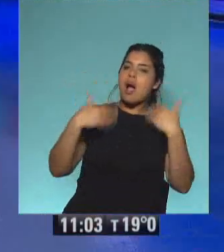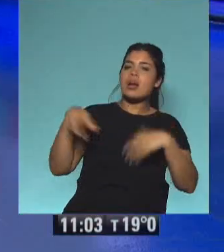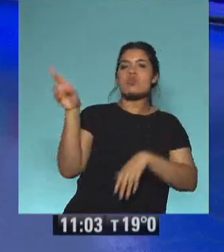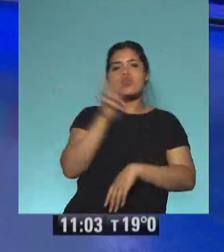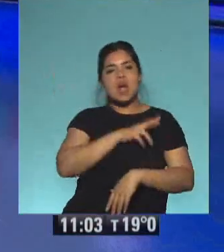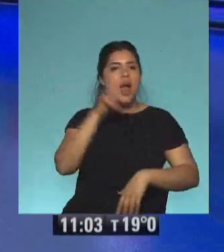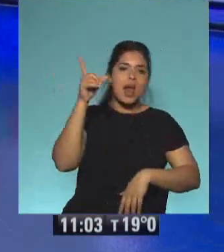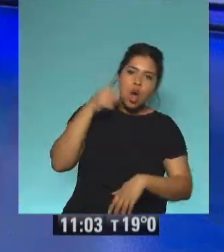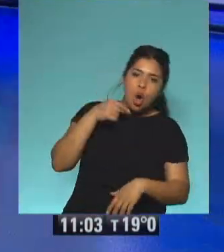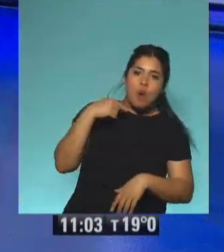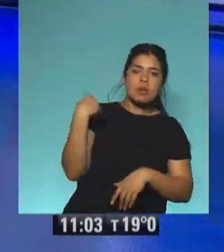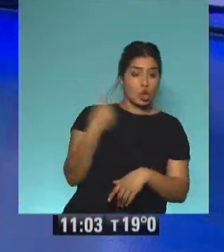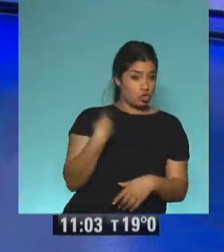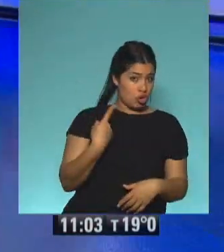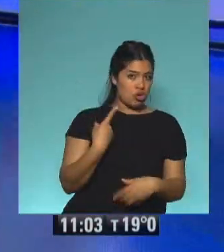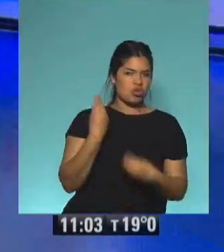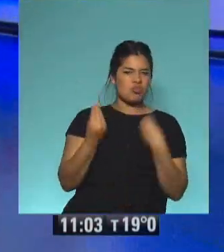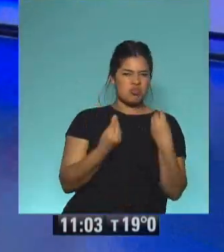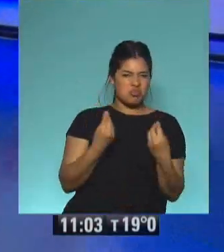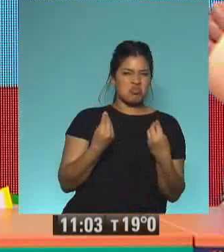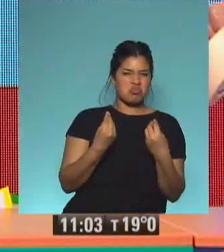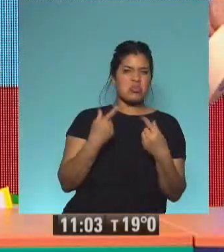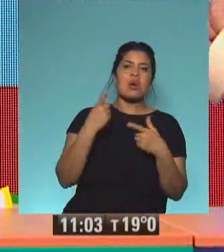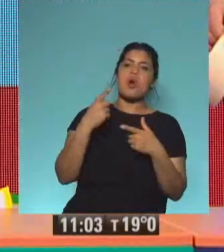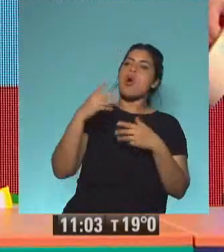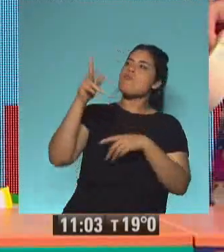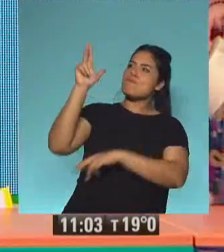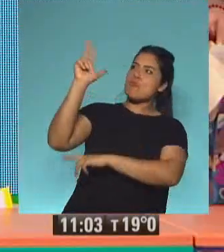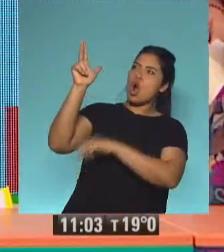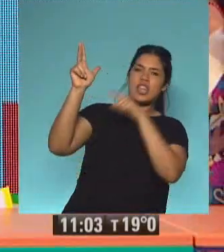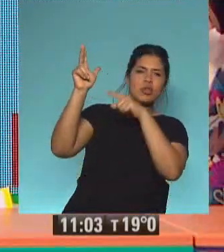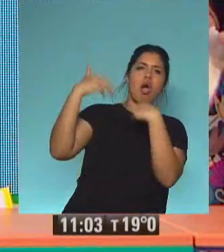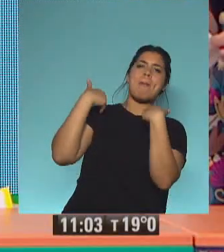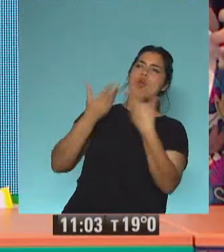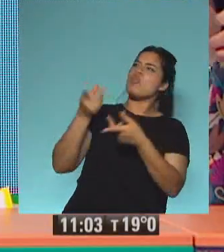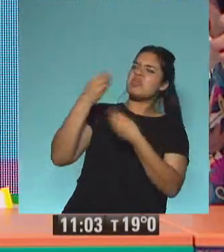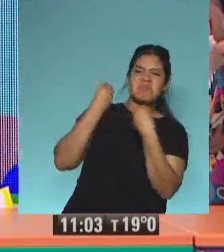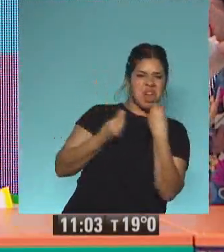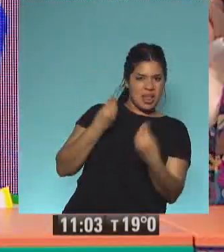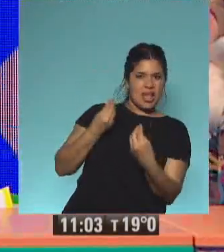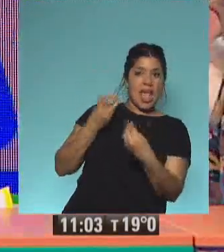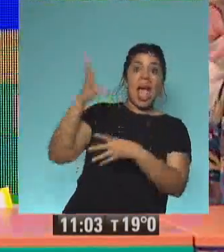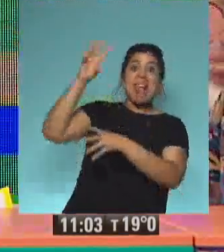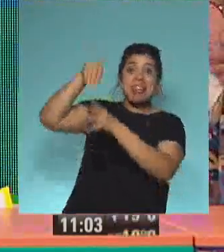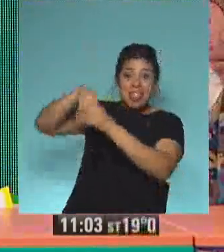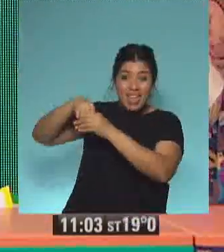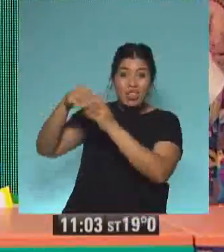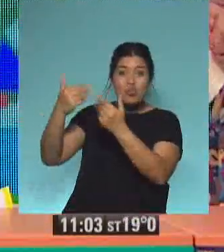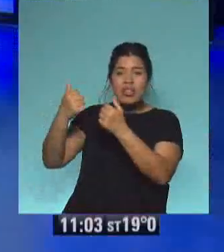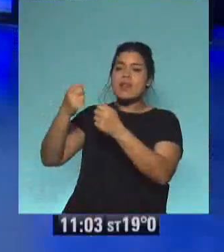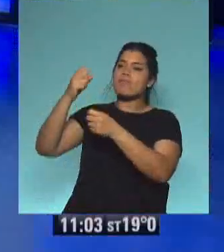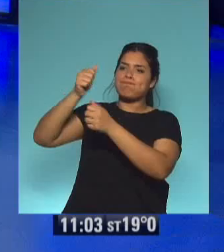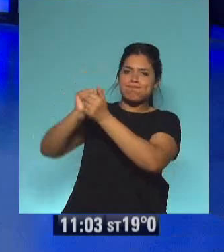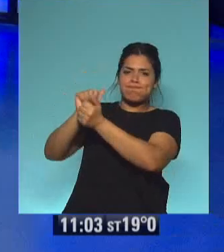usamos para mover cosas, por exacto. ejemplo. Lo aprovechábamos para mover los molinos, por ejemplo, para producir energía.